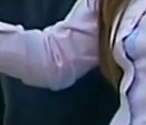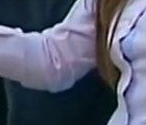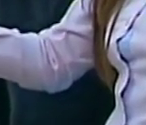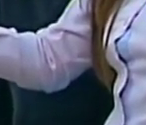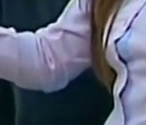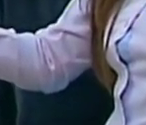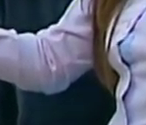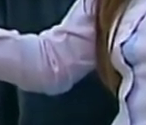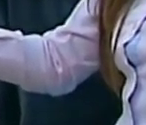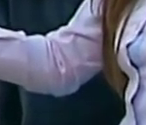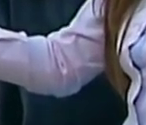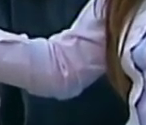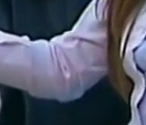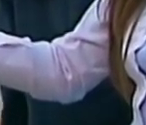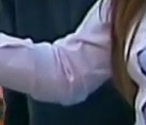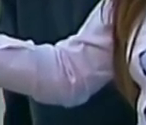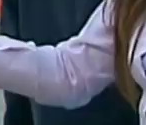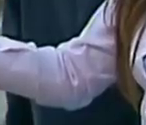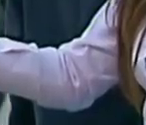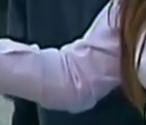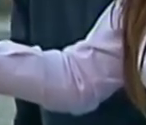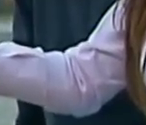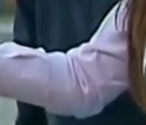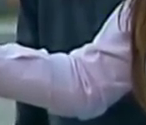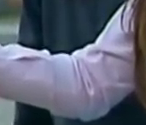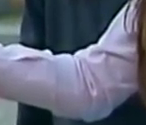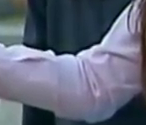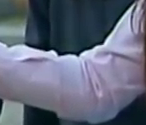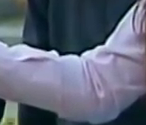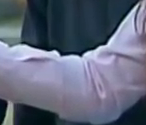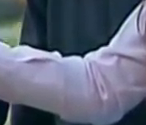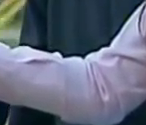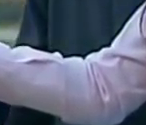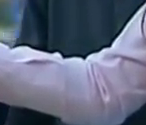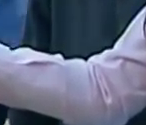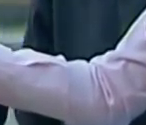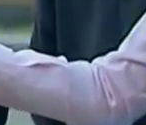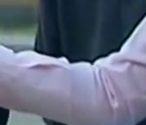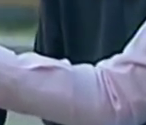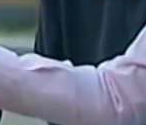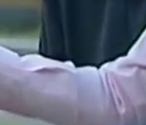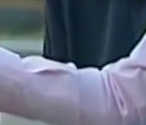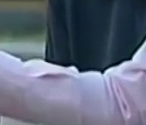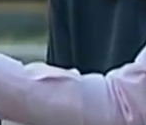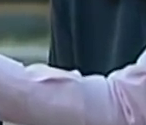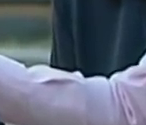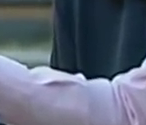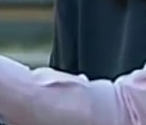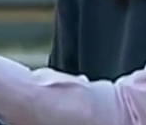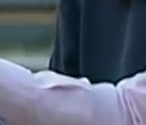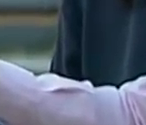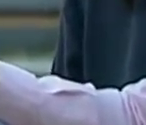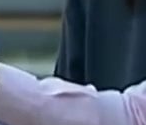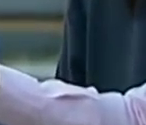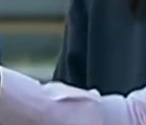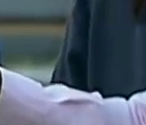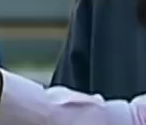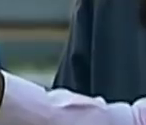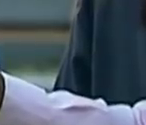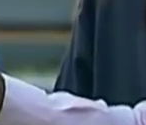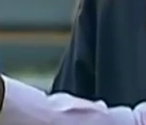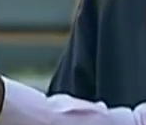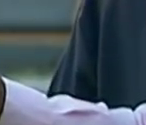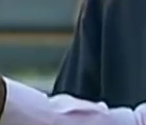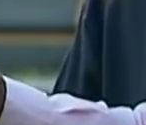levantó su voz, sin duda alguna. Creo que la mano del presidente Nicolás Maduro, lo decíamos en la intervención en la plenaria, quiero dar un salto cualitativo, no solamente en materia tecnológica,